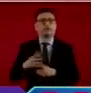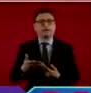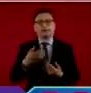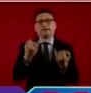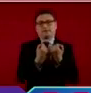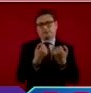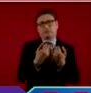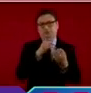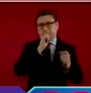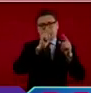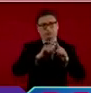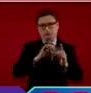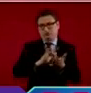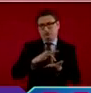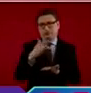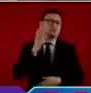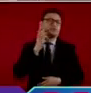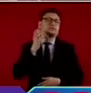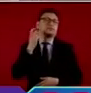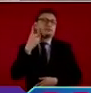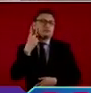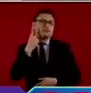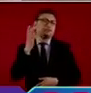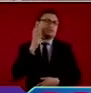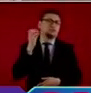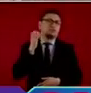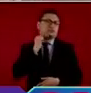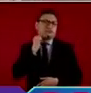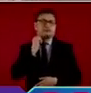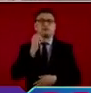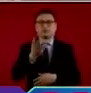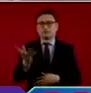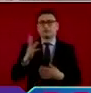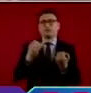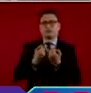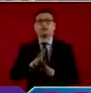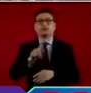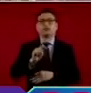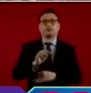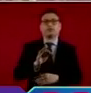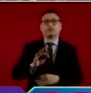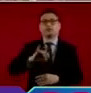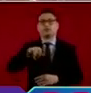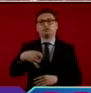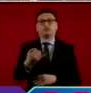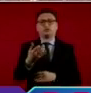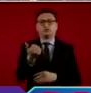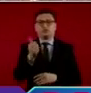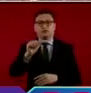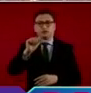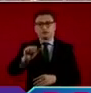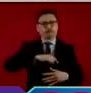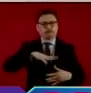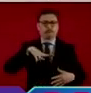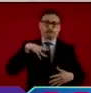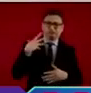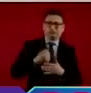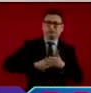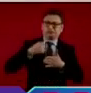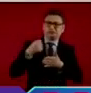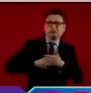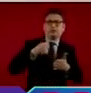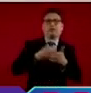erradicar la violencia en las dependencias federales. La secretaria de Gobernación, Olga Sánchez Cordero, garantizó que la violencia contra la